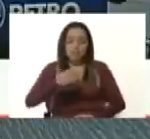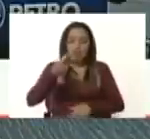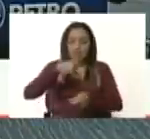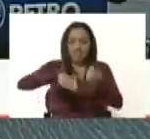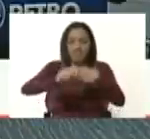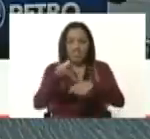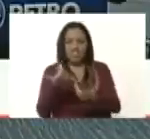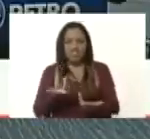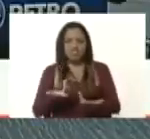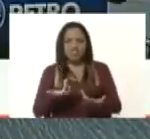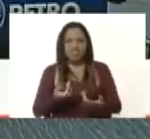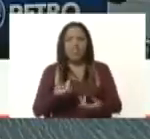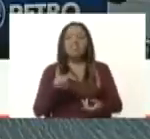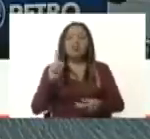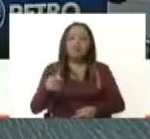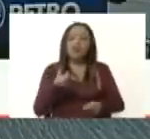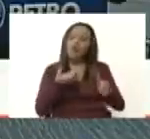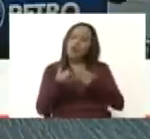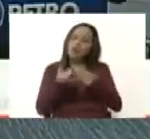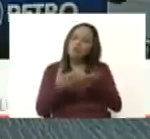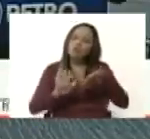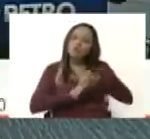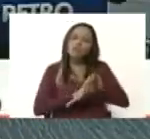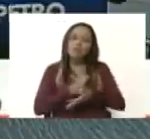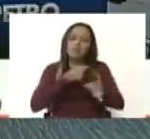la economía con el petro.